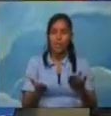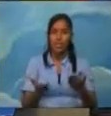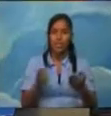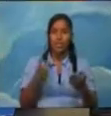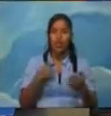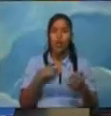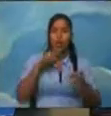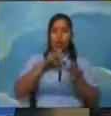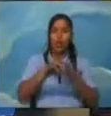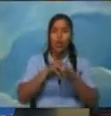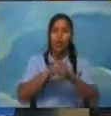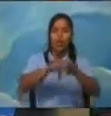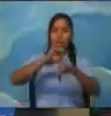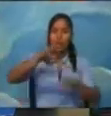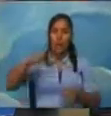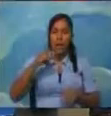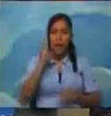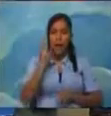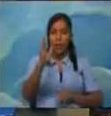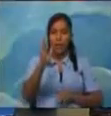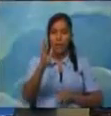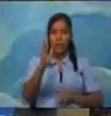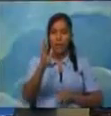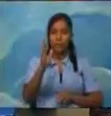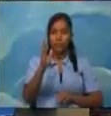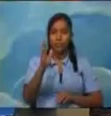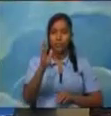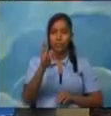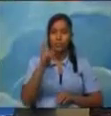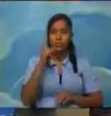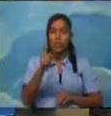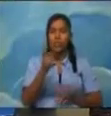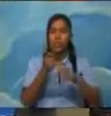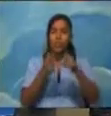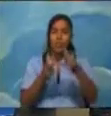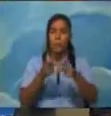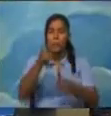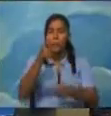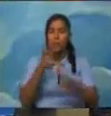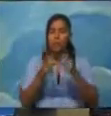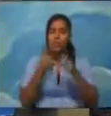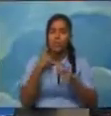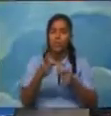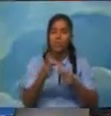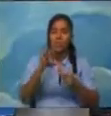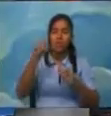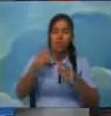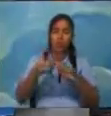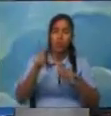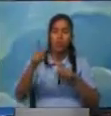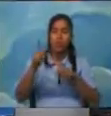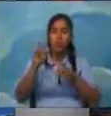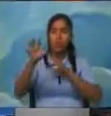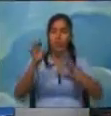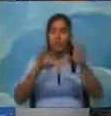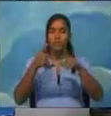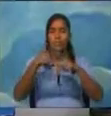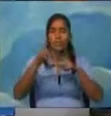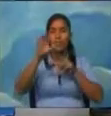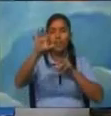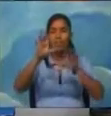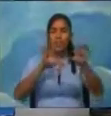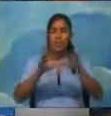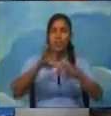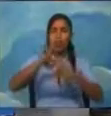os llevará Jehová, os llevará Jehová. Un poquito de judíos en Irak, un poquito de